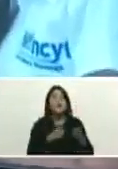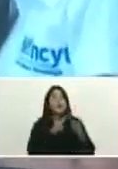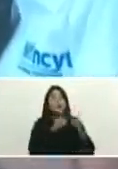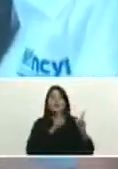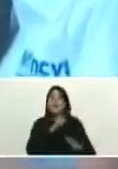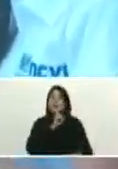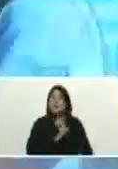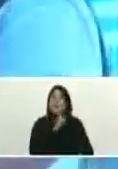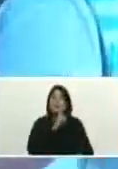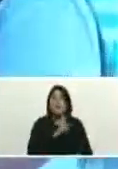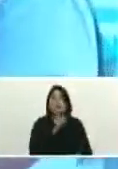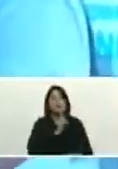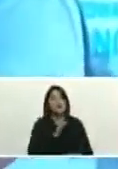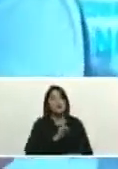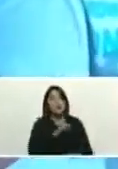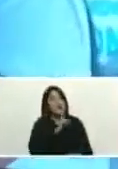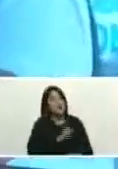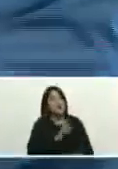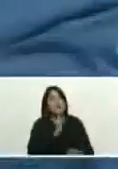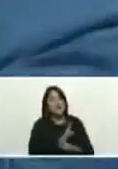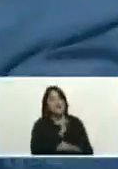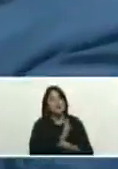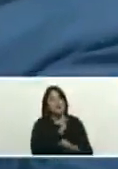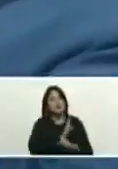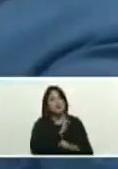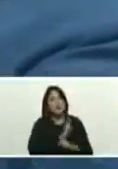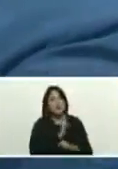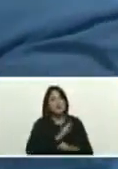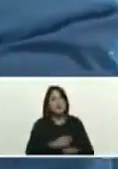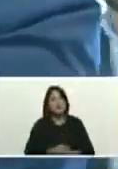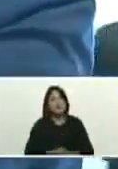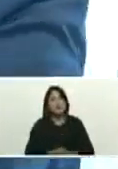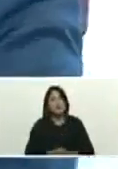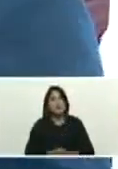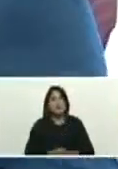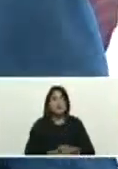bueno, apoderado por parte de todos y todas. Raúl, muy bien.